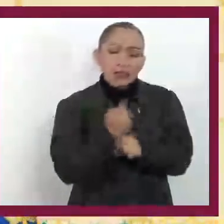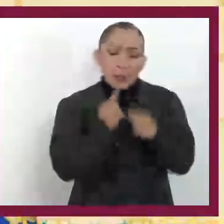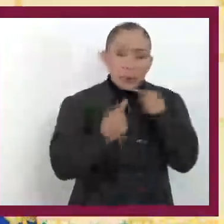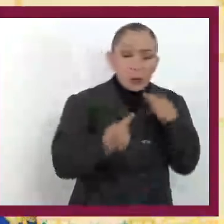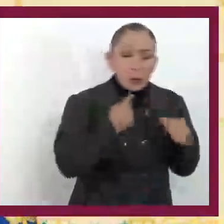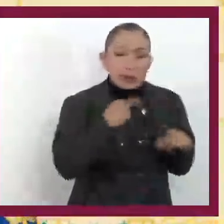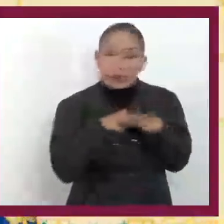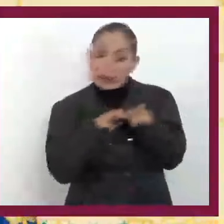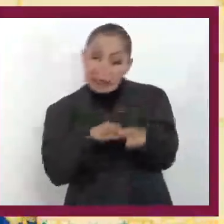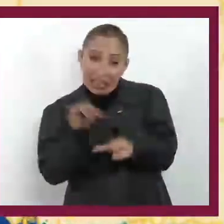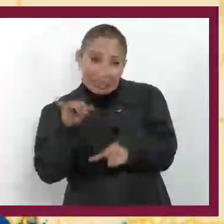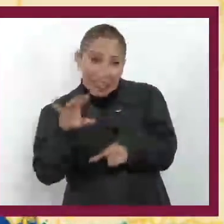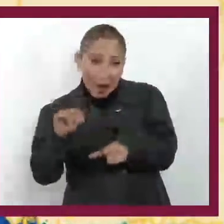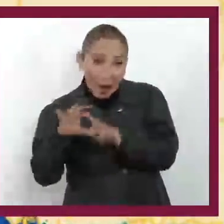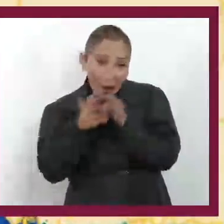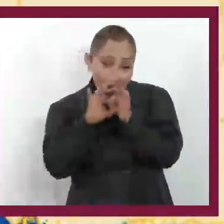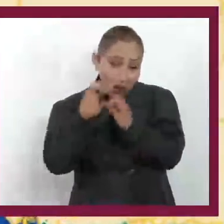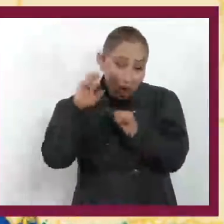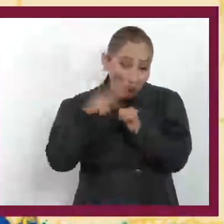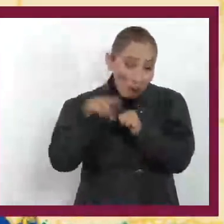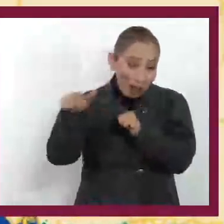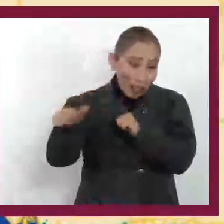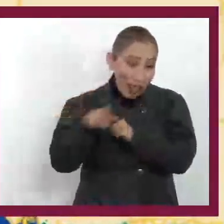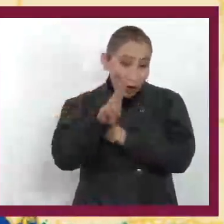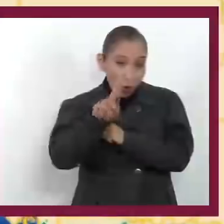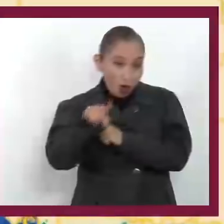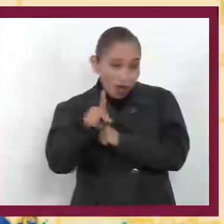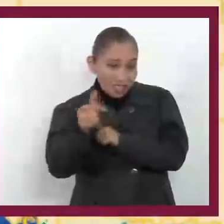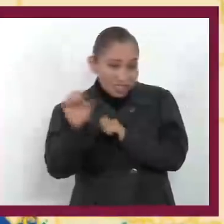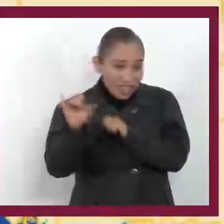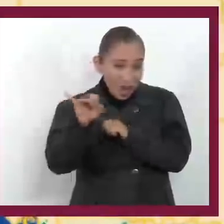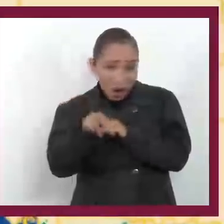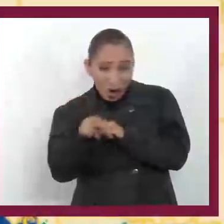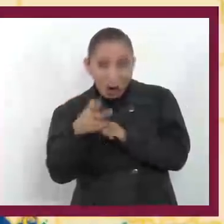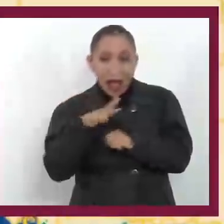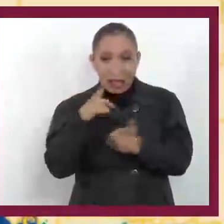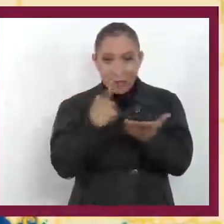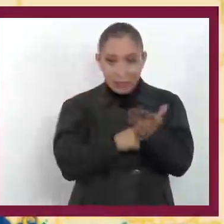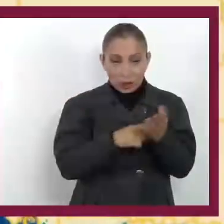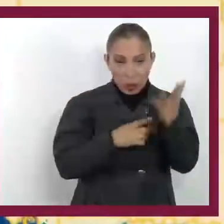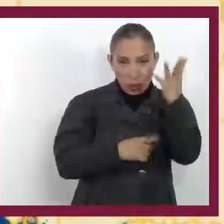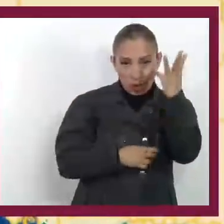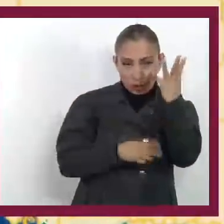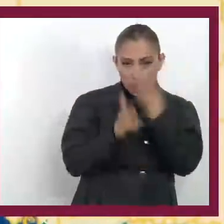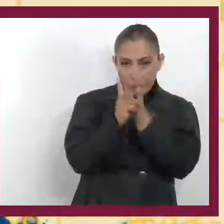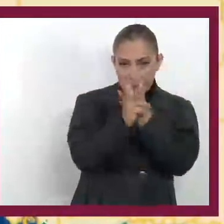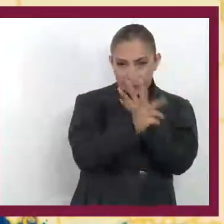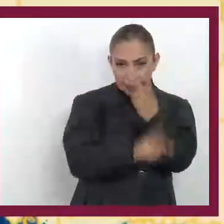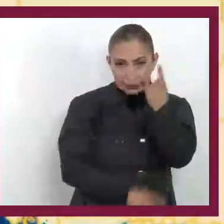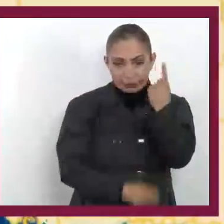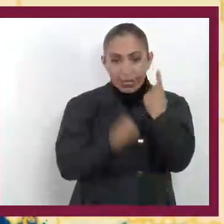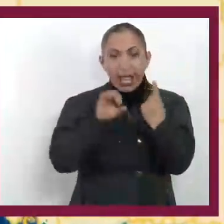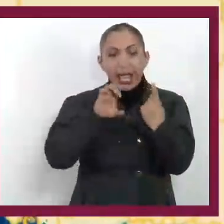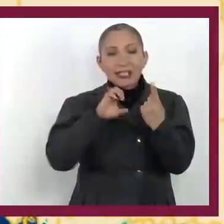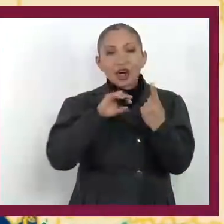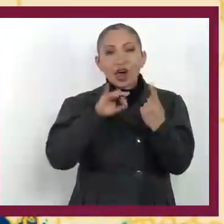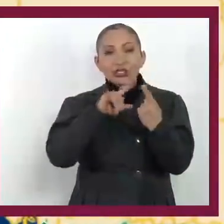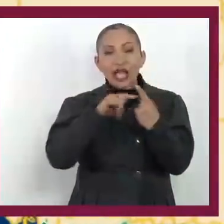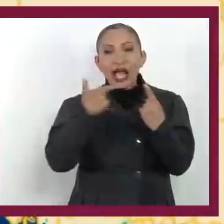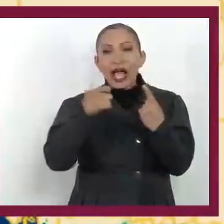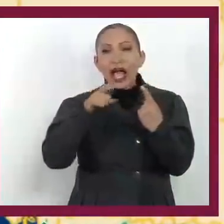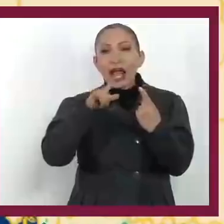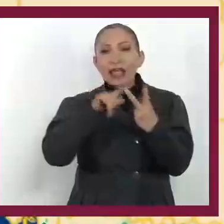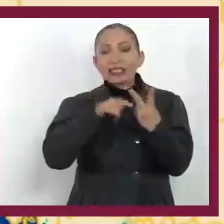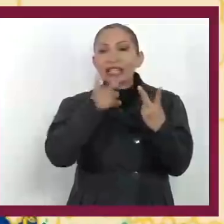discutió la permanencia a la Unión Europea de Reino Unido, que está conformada por 4 naciones: Escocia,